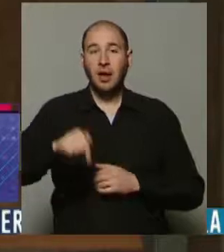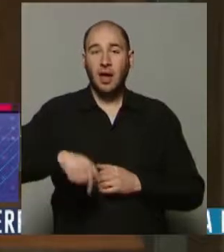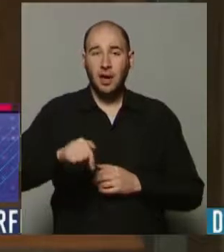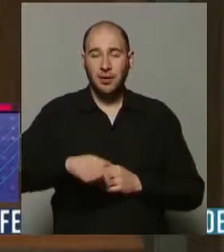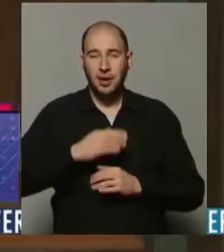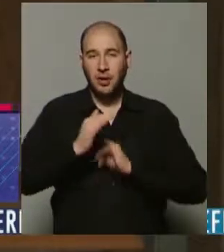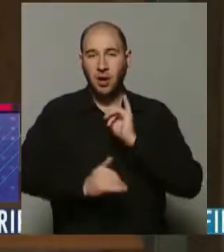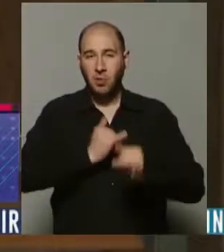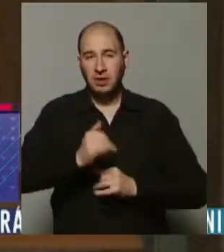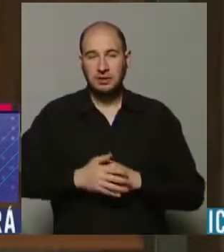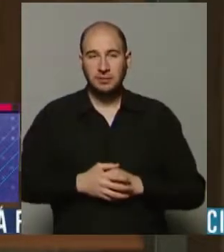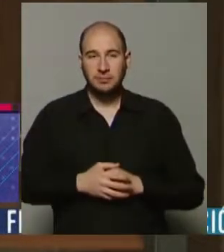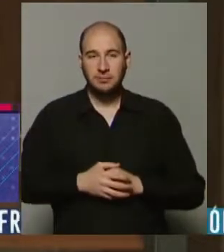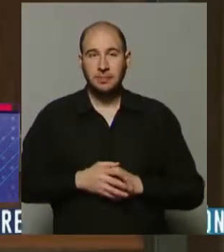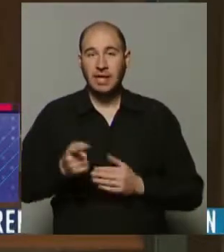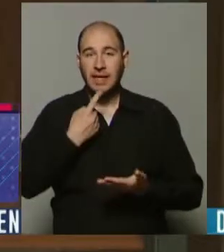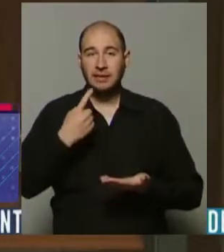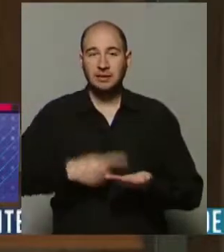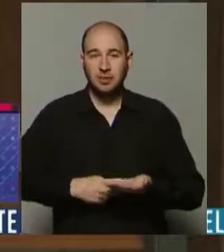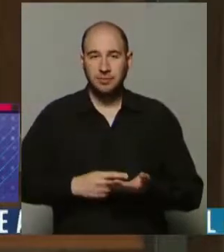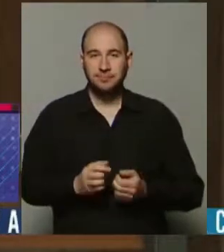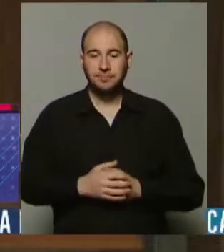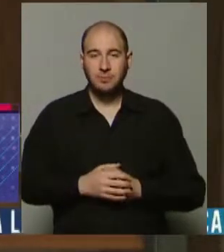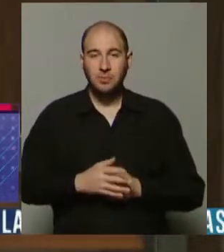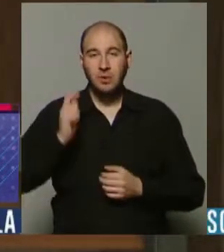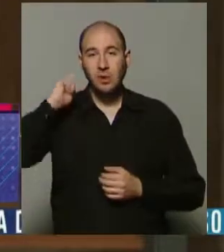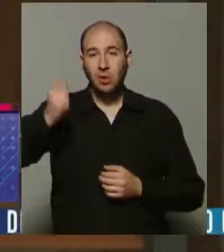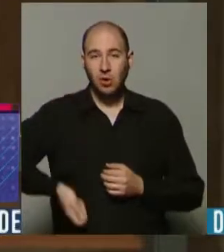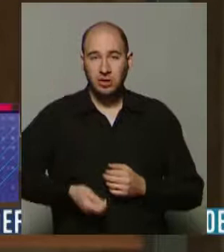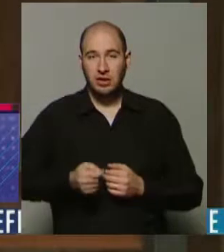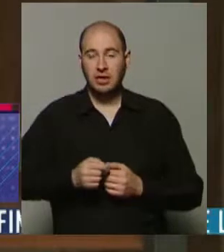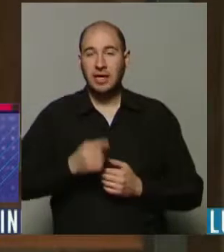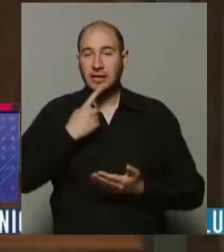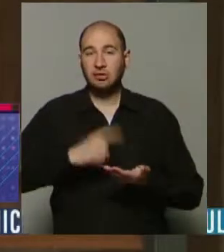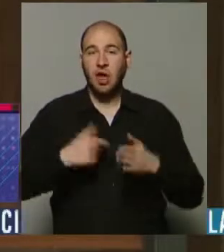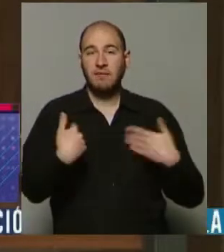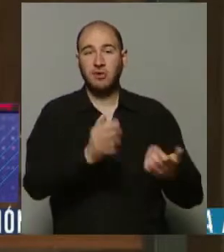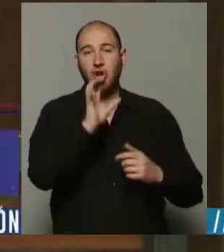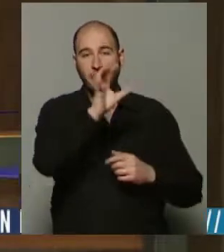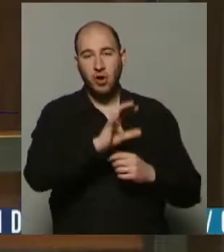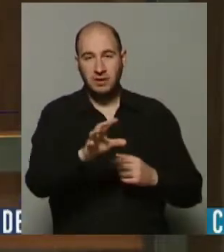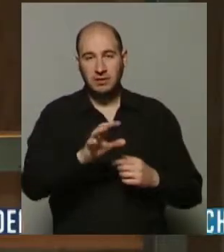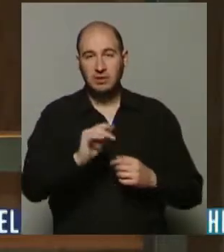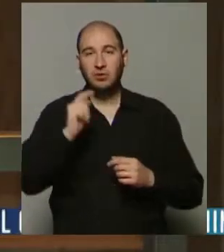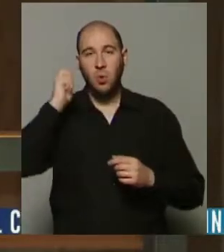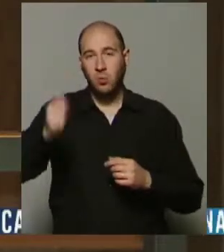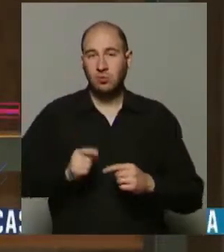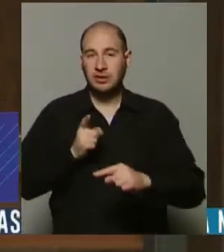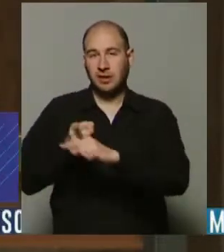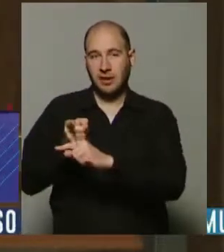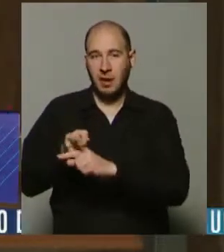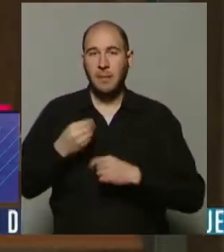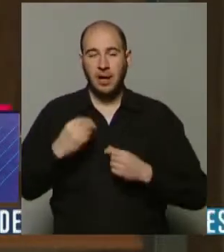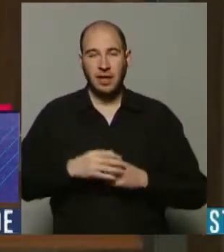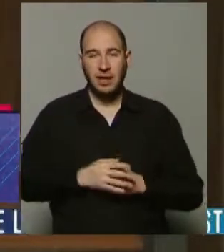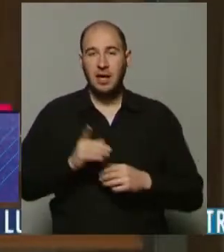Tenemos que hablar de esta decisión de la Corte que falló a favor de las provincias que habían llegado hasta la justicia